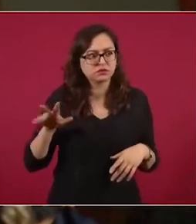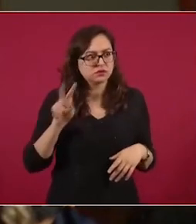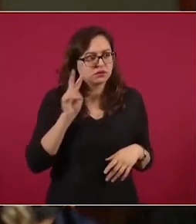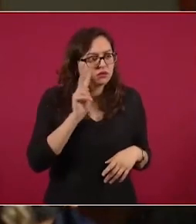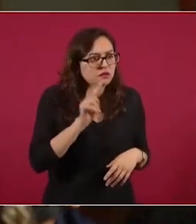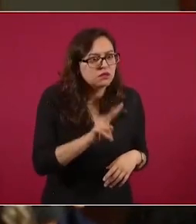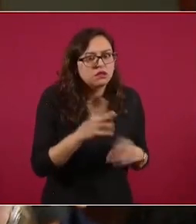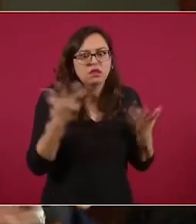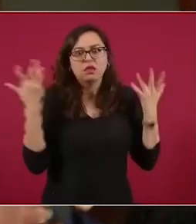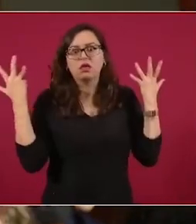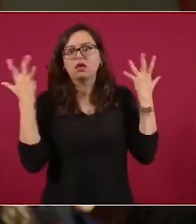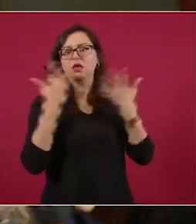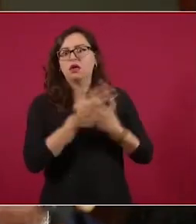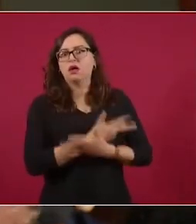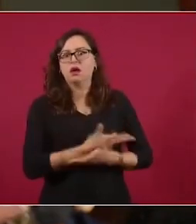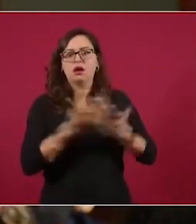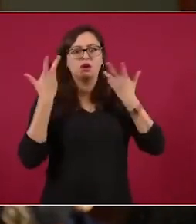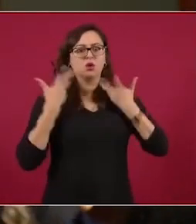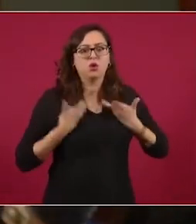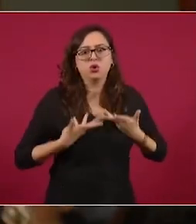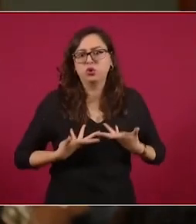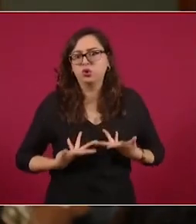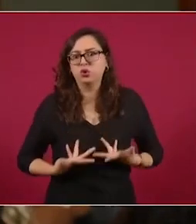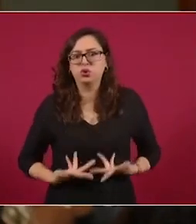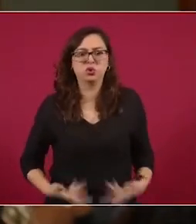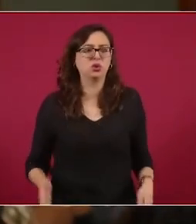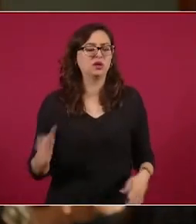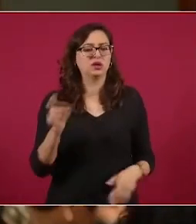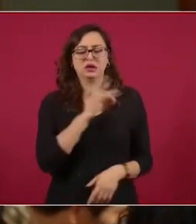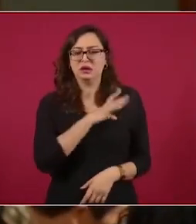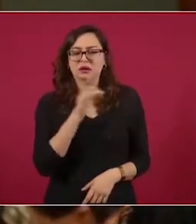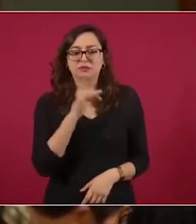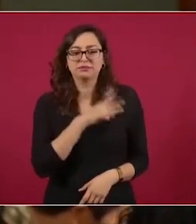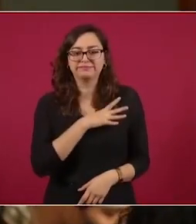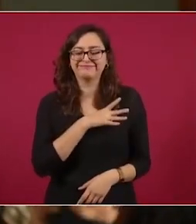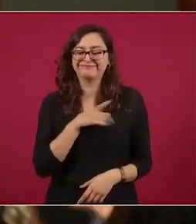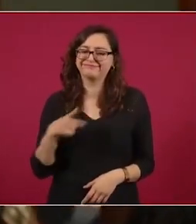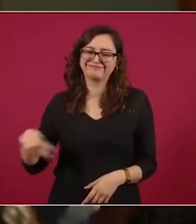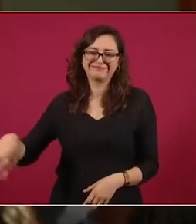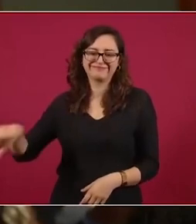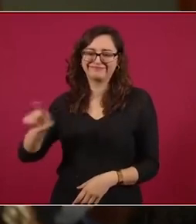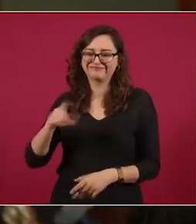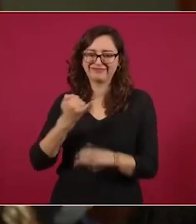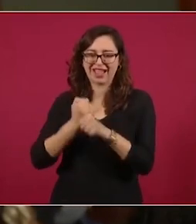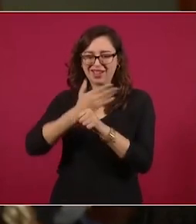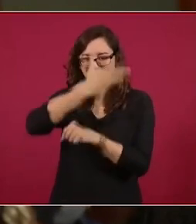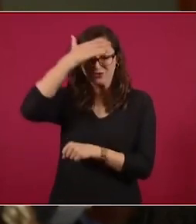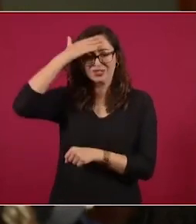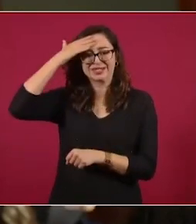¿no? Porque aparte son personas que han trabajado mucho tiempo en ese tipo de temas, ¿no?